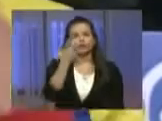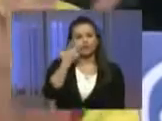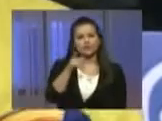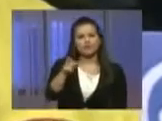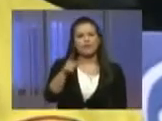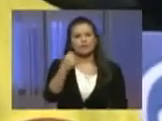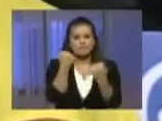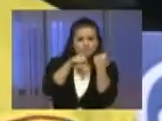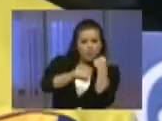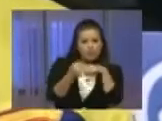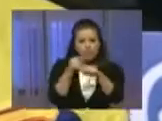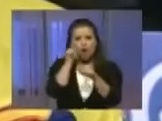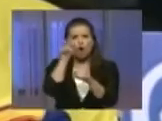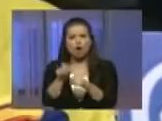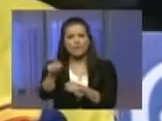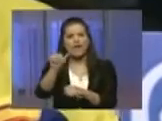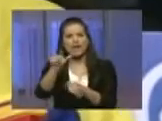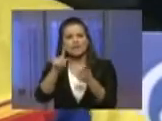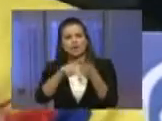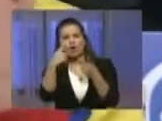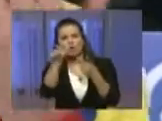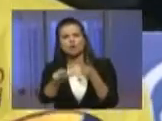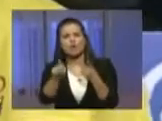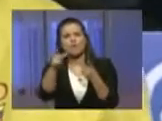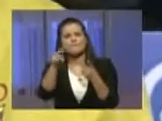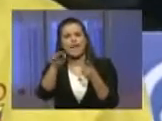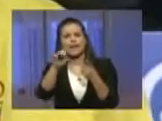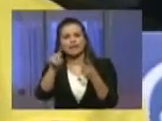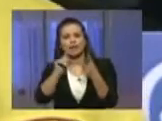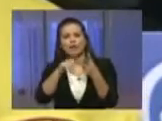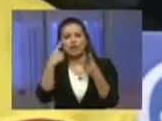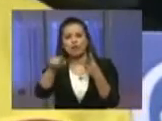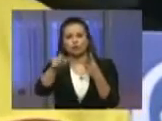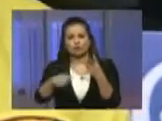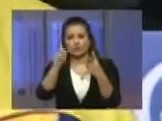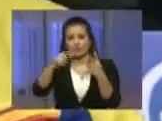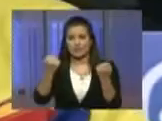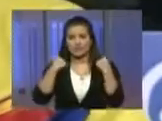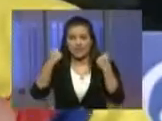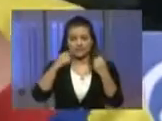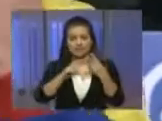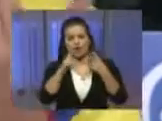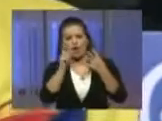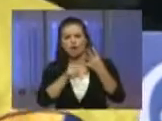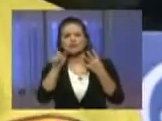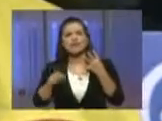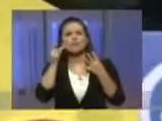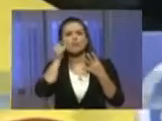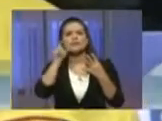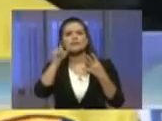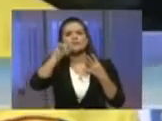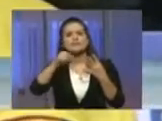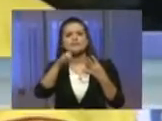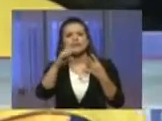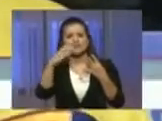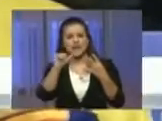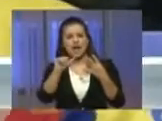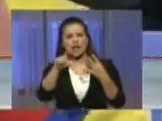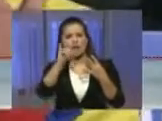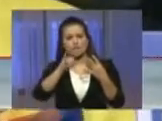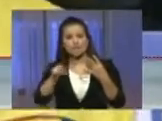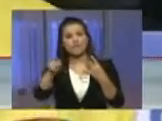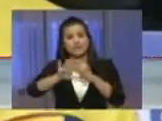Albert Ramírez Gabriel maestre pero también en la gimnasia Jessica López quien ya ha asegurado además presidente